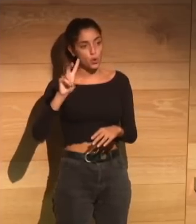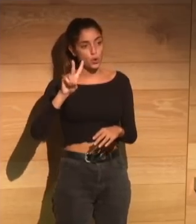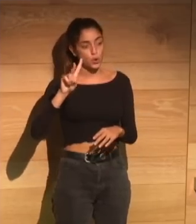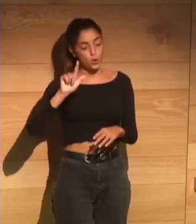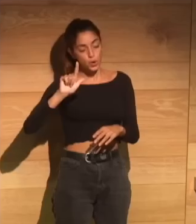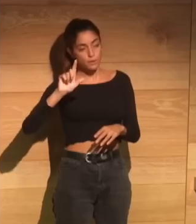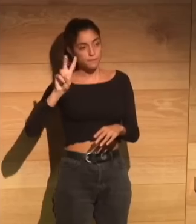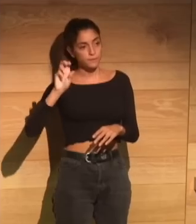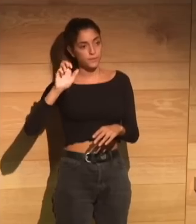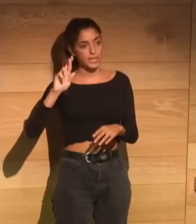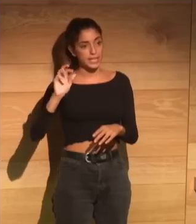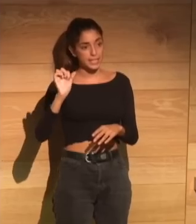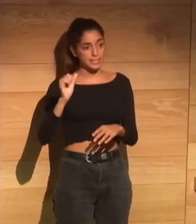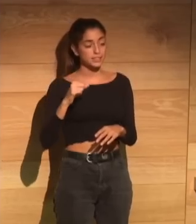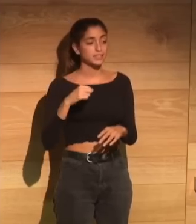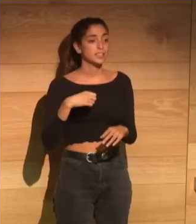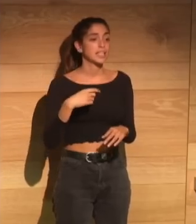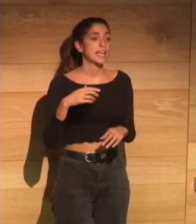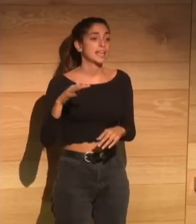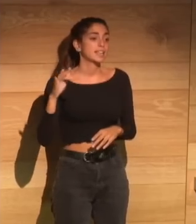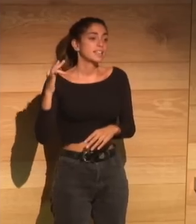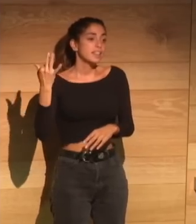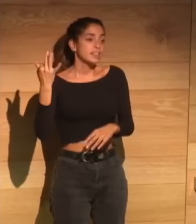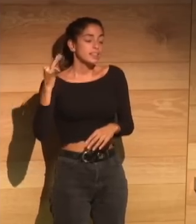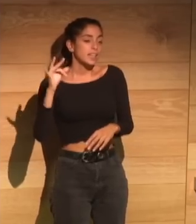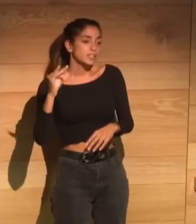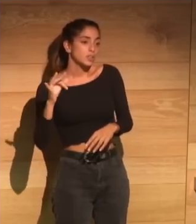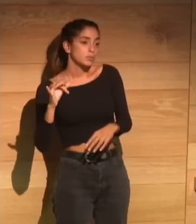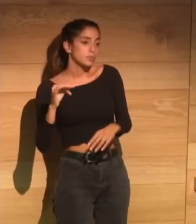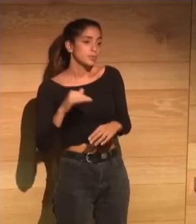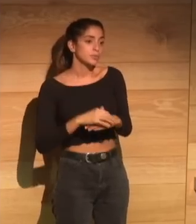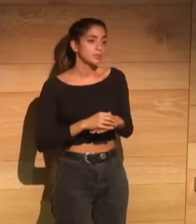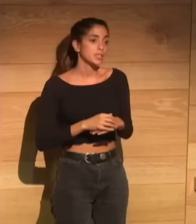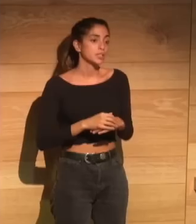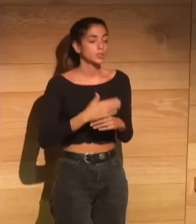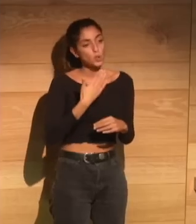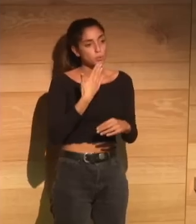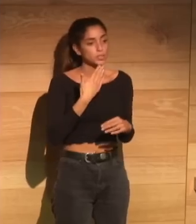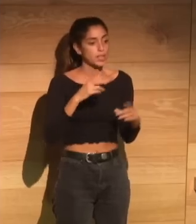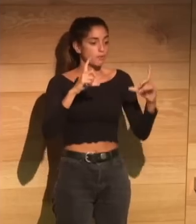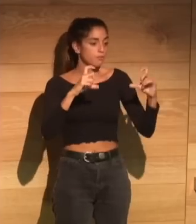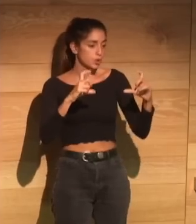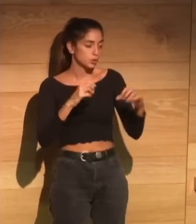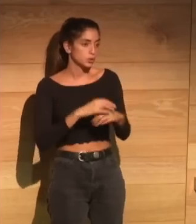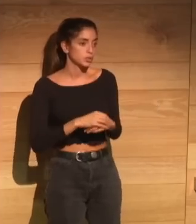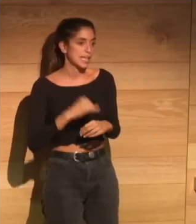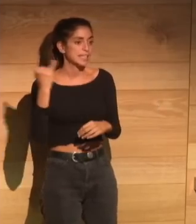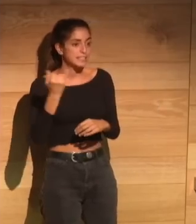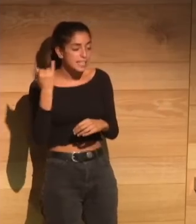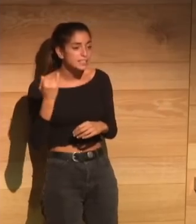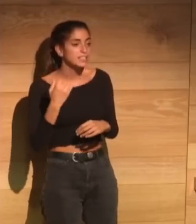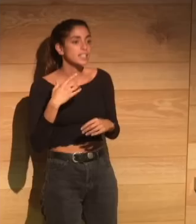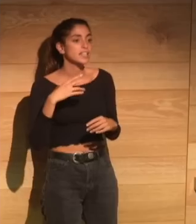ejemplo, el taquiscopio, que es una especie en realidad de zoótropo de fotos. Para eso tendremos que llegar a Janssen, a Marey,